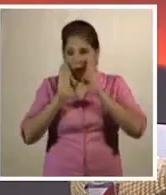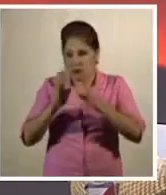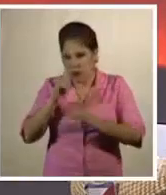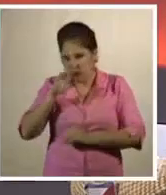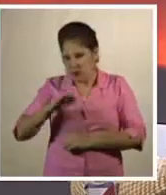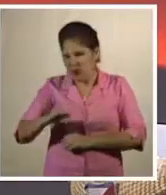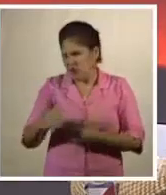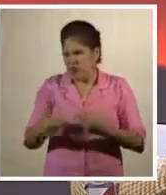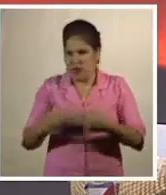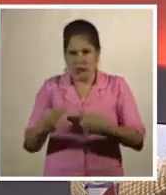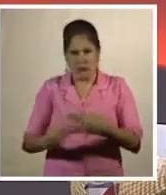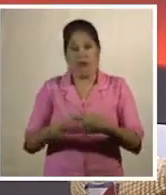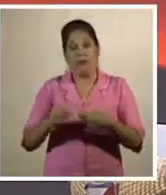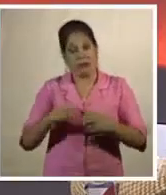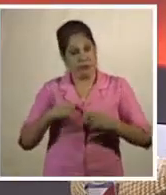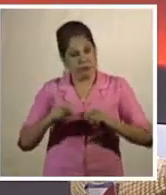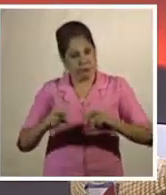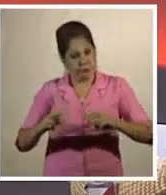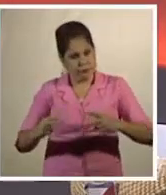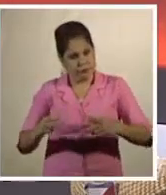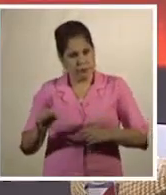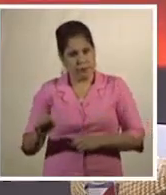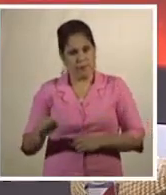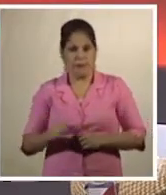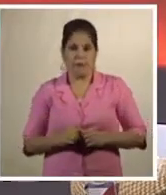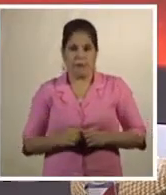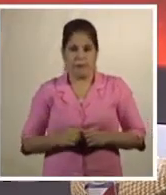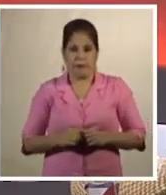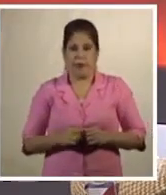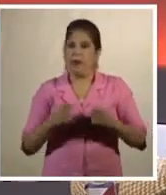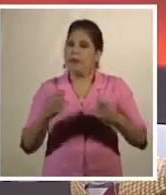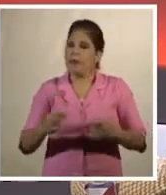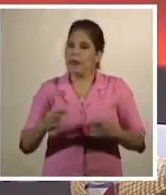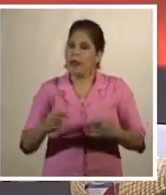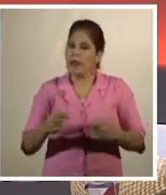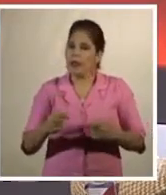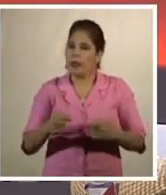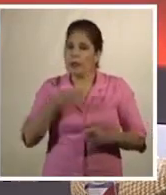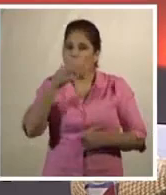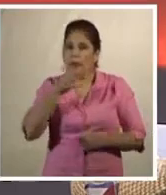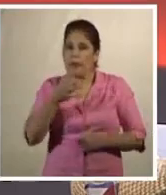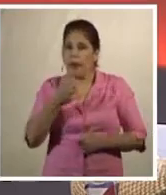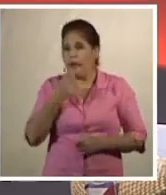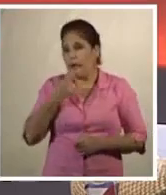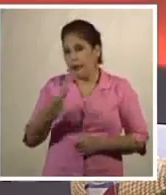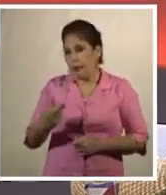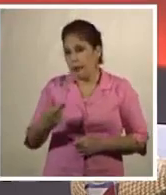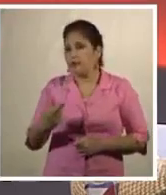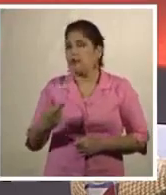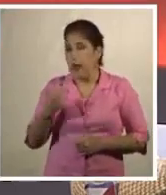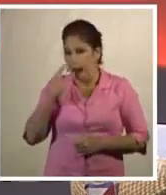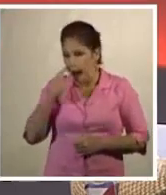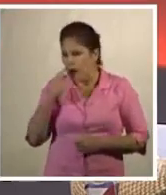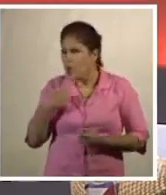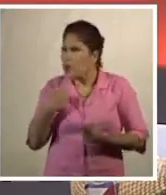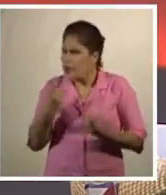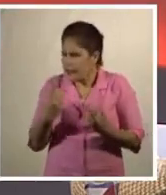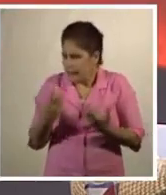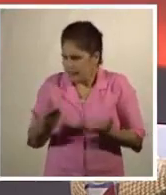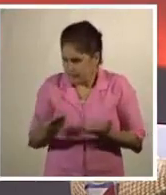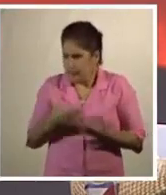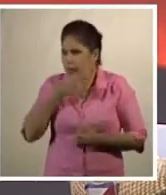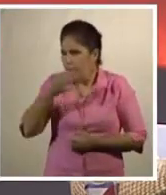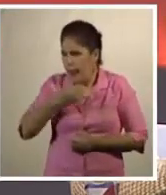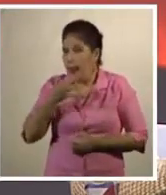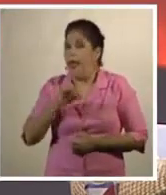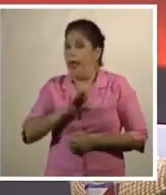más de mí bueno lo reiteramos siempre cuando damos el acompañamiento hay que legitimar eso así que dar la respuesta hay que acompañar al